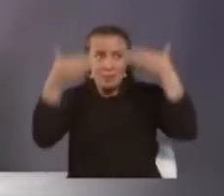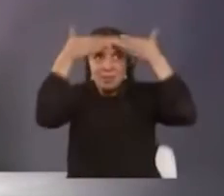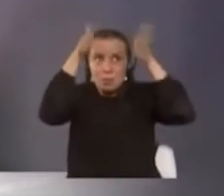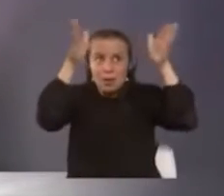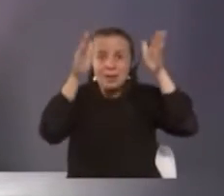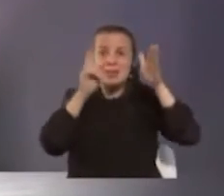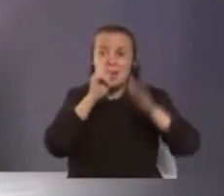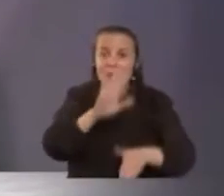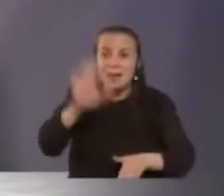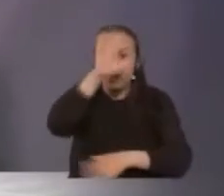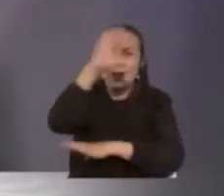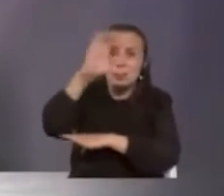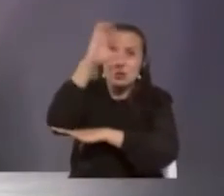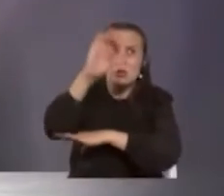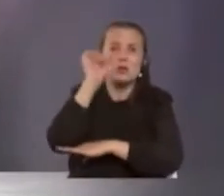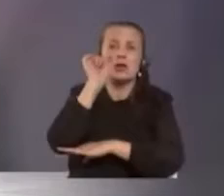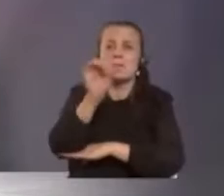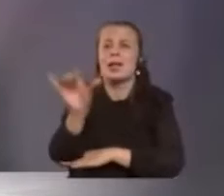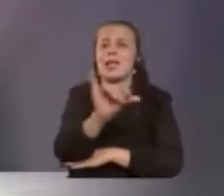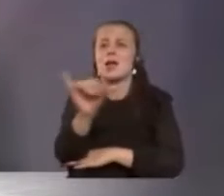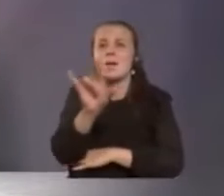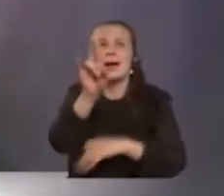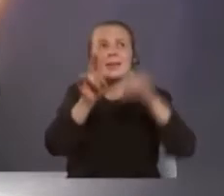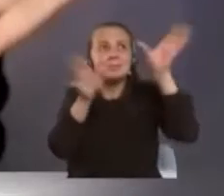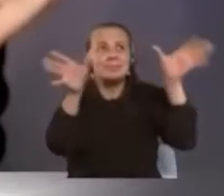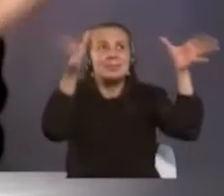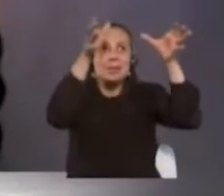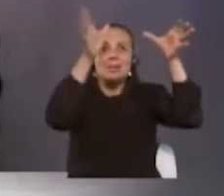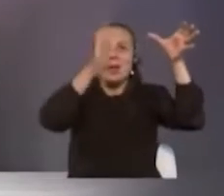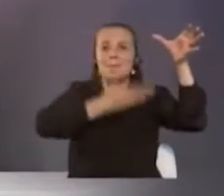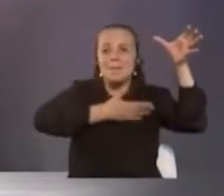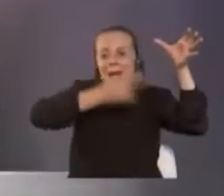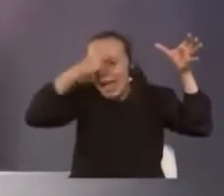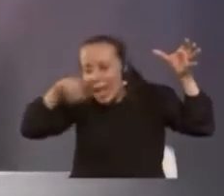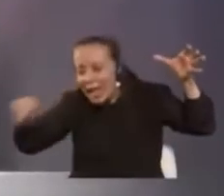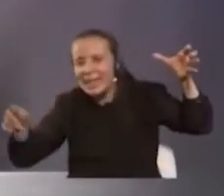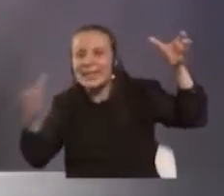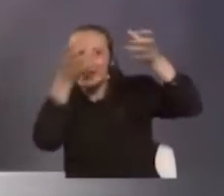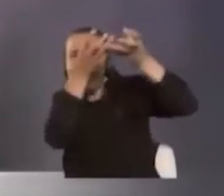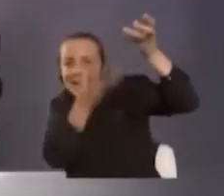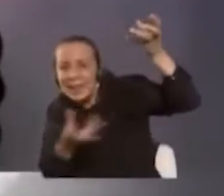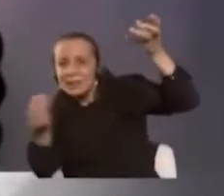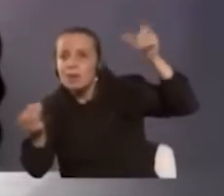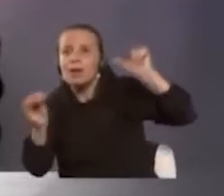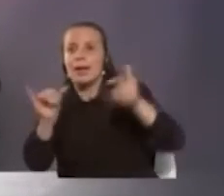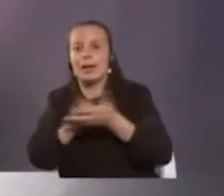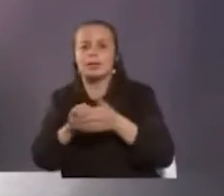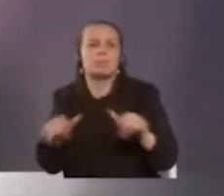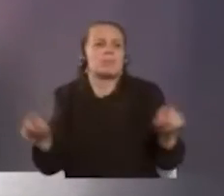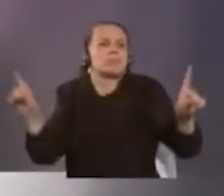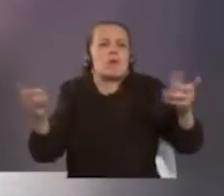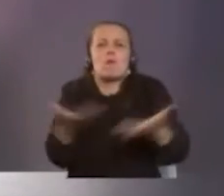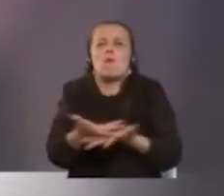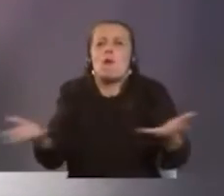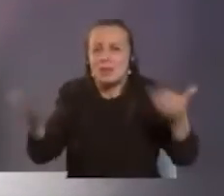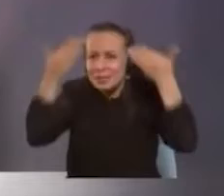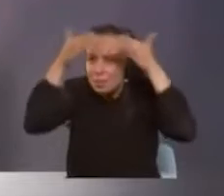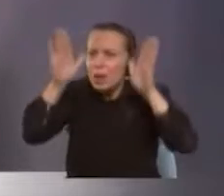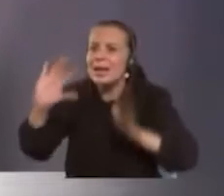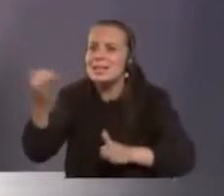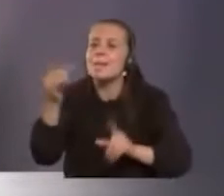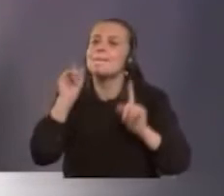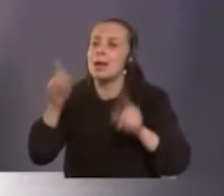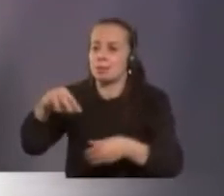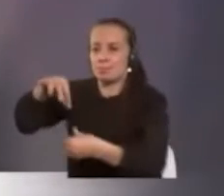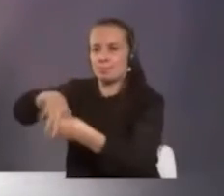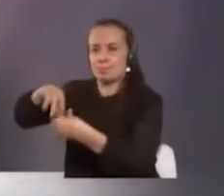tiene, es como sacarle una cría a democracia, porque aquí hay cosas democráticas, estamos hablando, por ejemplo, pero también a